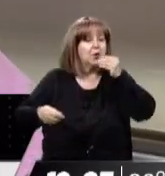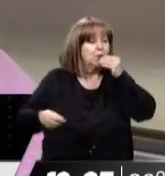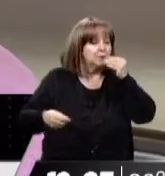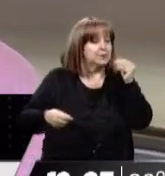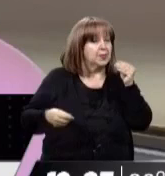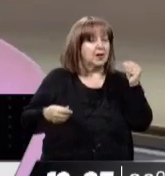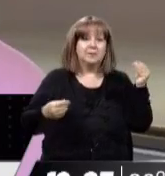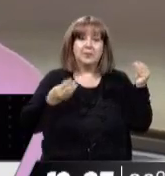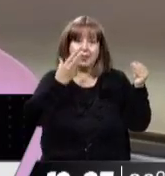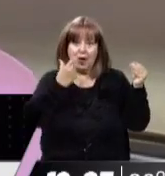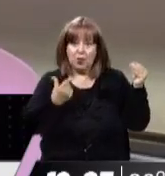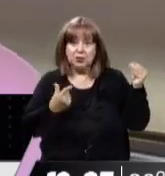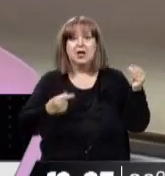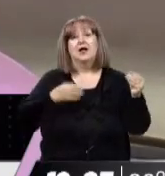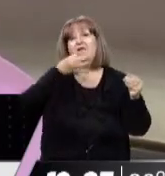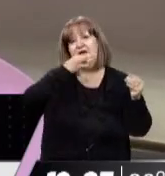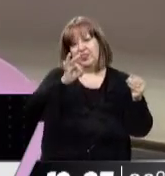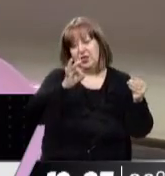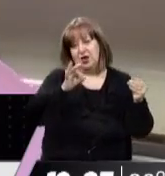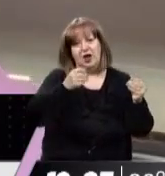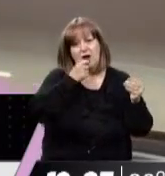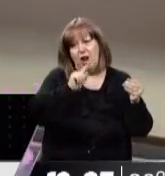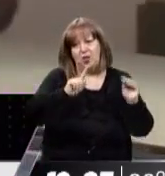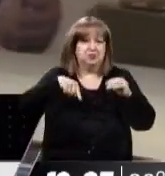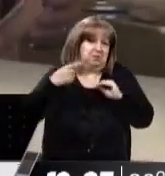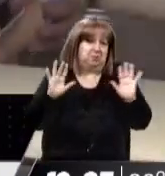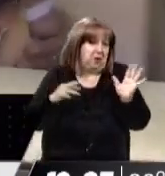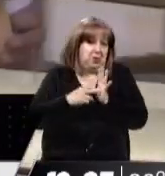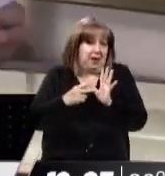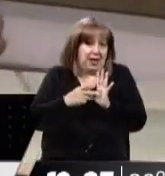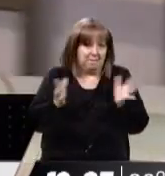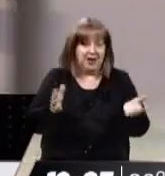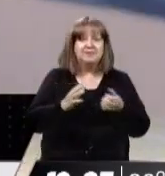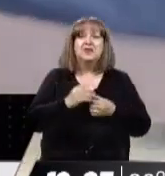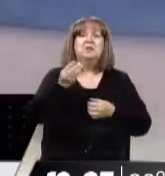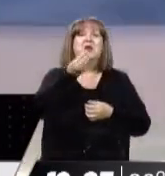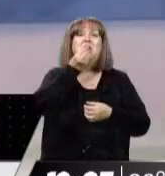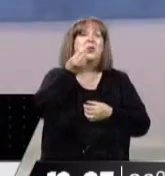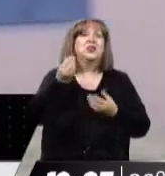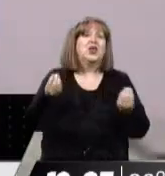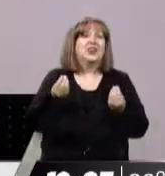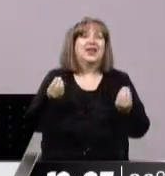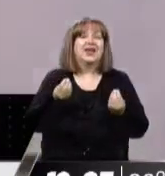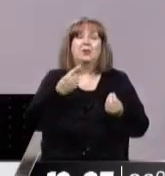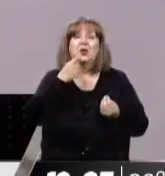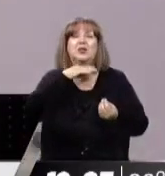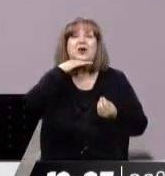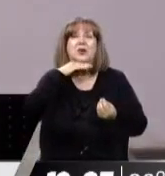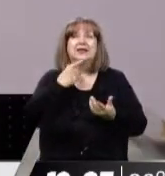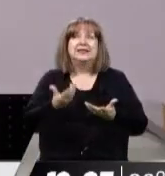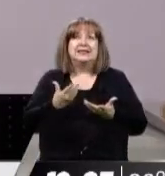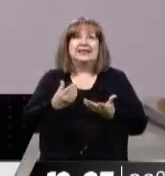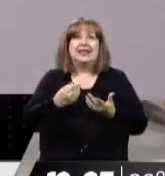eso. Qué gusto tiene. Se ha vendido, sí, un montón. Se ha vendido mucho. ¿Qué gusto tiene? Me preguntan los chicos. Y la mezcla del dulce de leche con